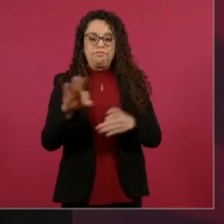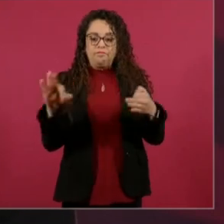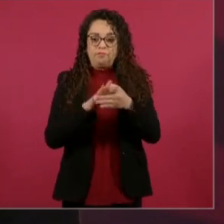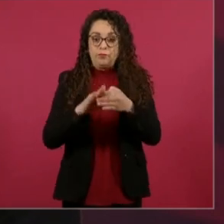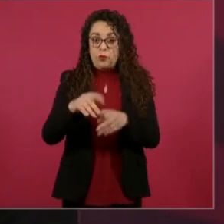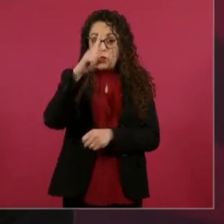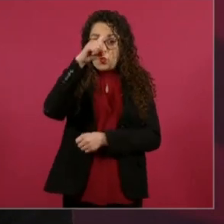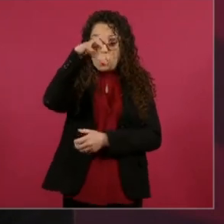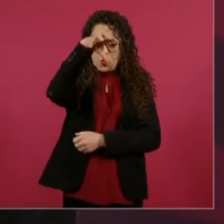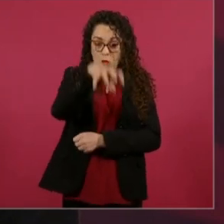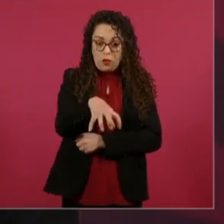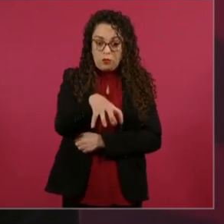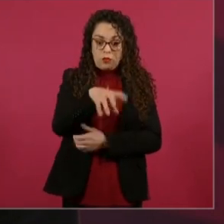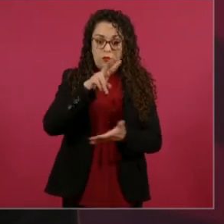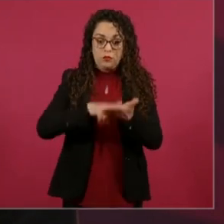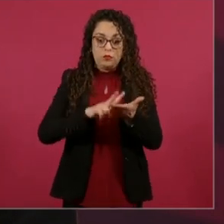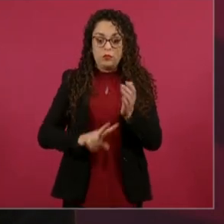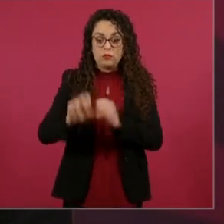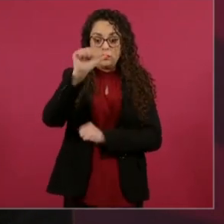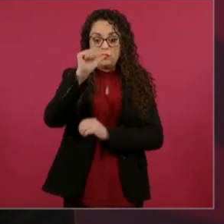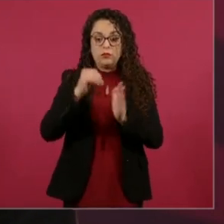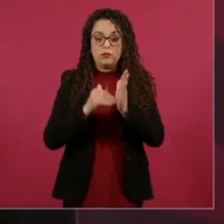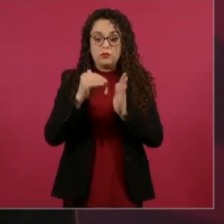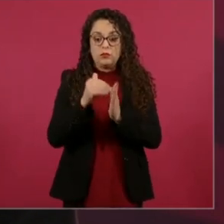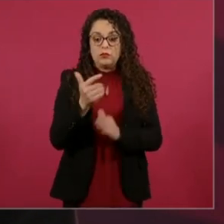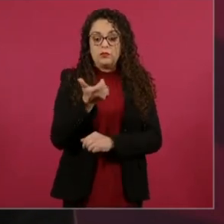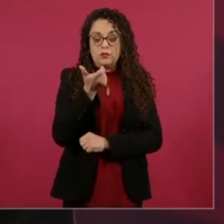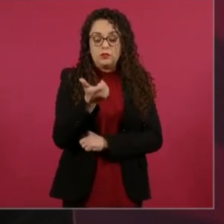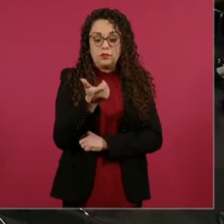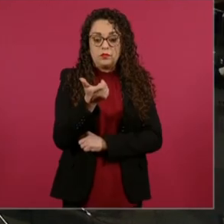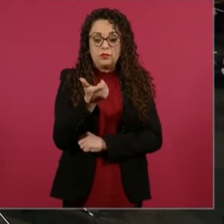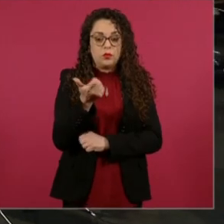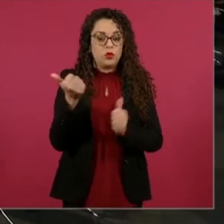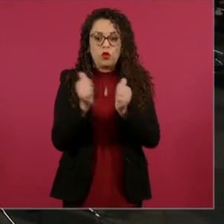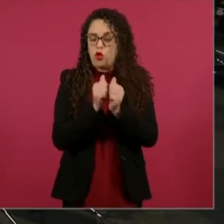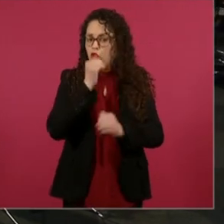Bienestar, 6 millones de pesos, equipada.